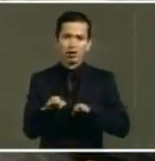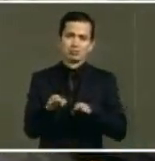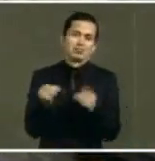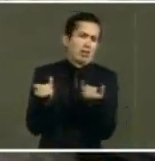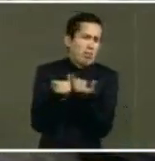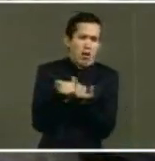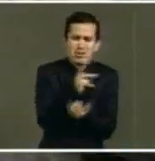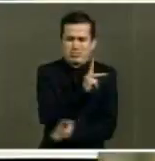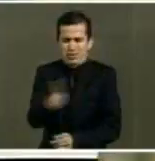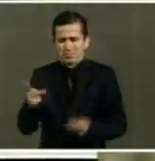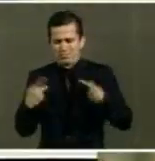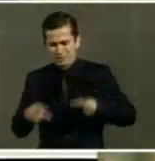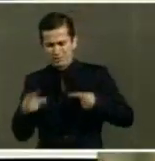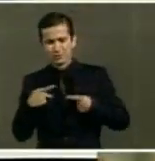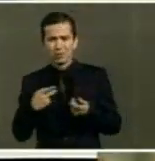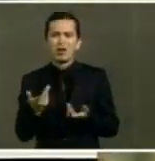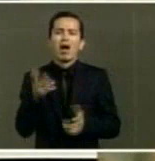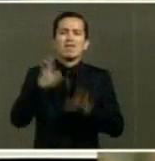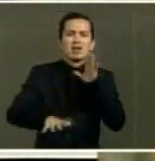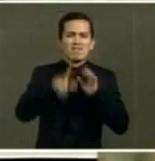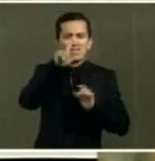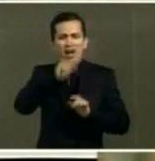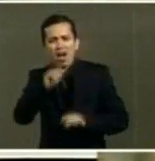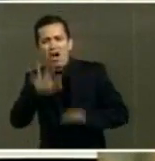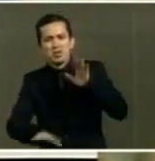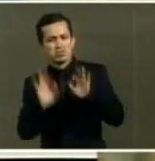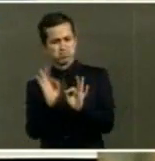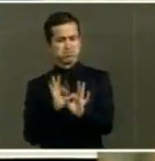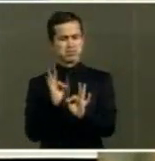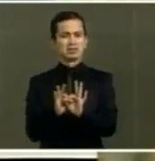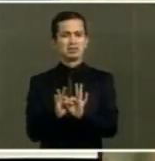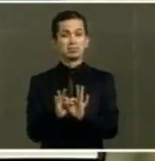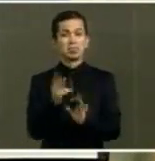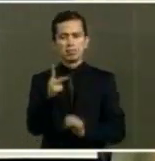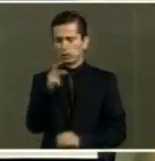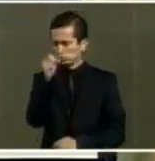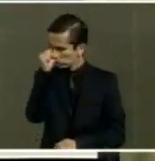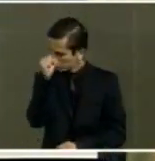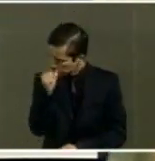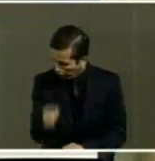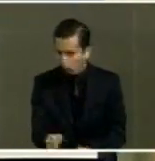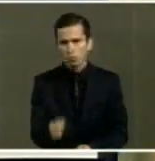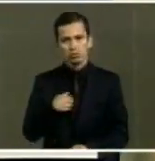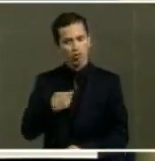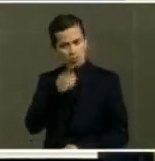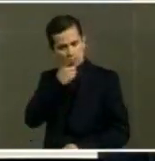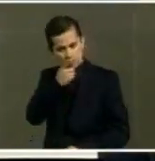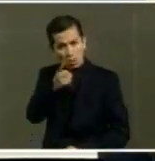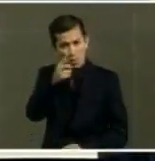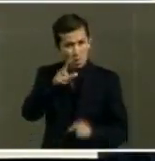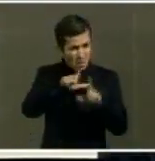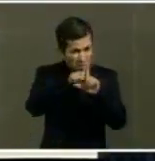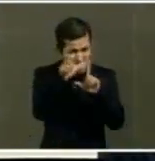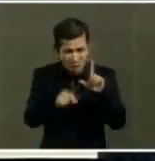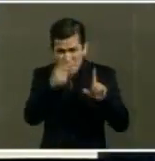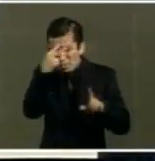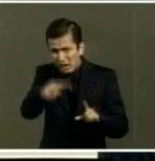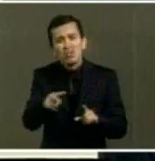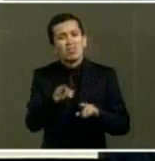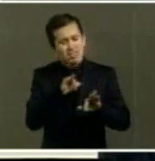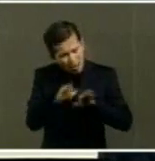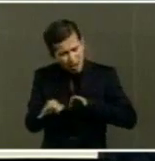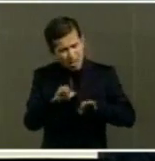y errores, pero les puedo asegurar en conciencia que México está actuando con toda su capacidad como